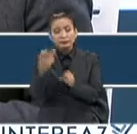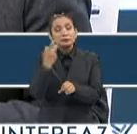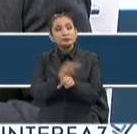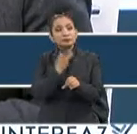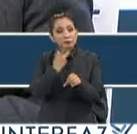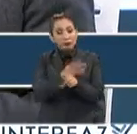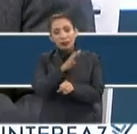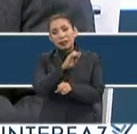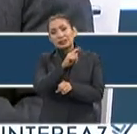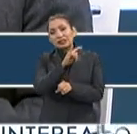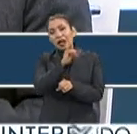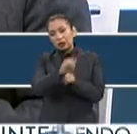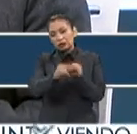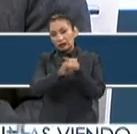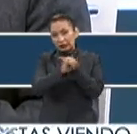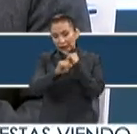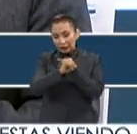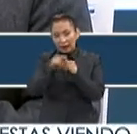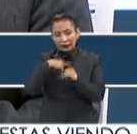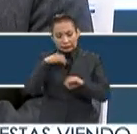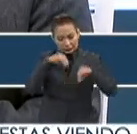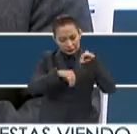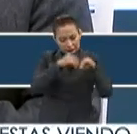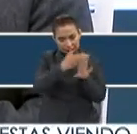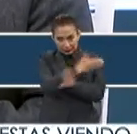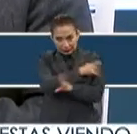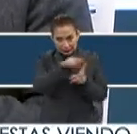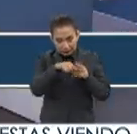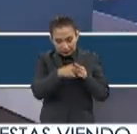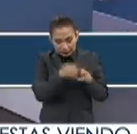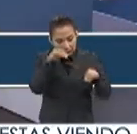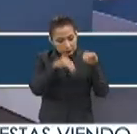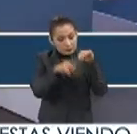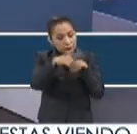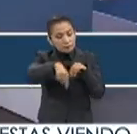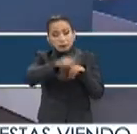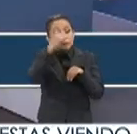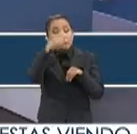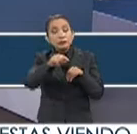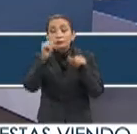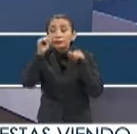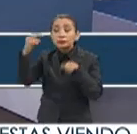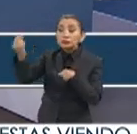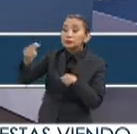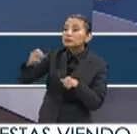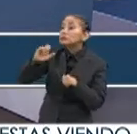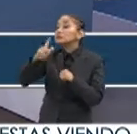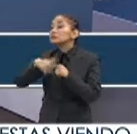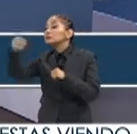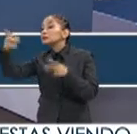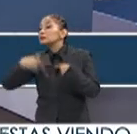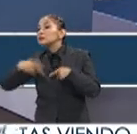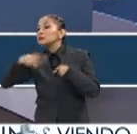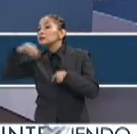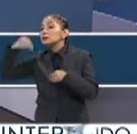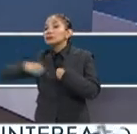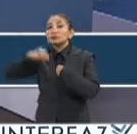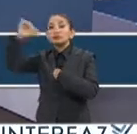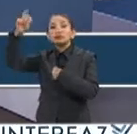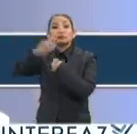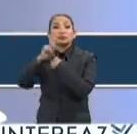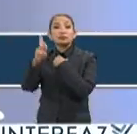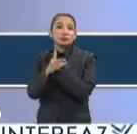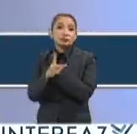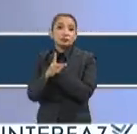bachillerato a distancia, que se diseñó originalmente para atender las necesidades de mexicanos en el extranjero o en